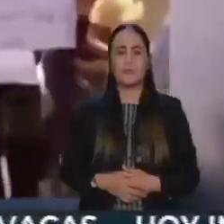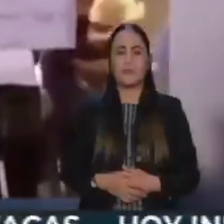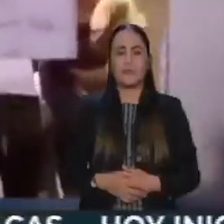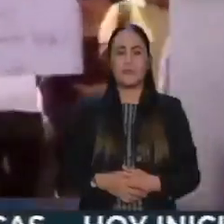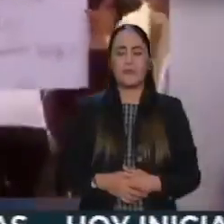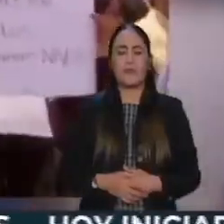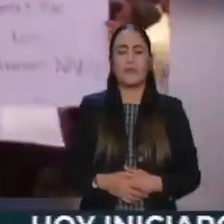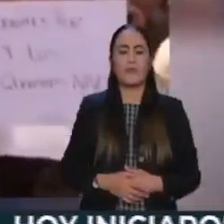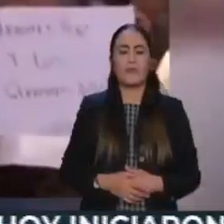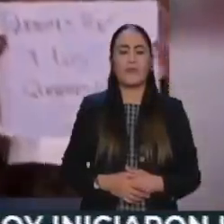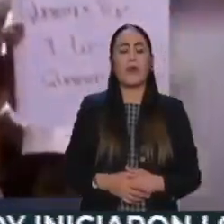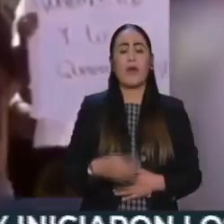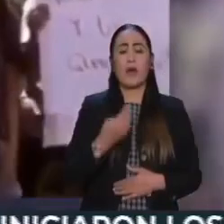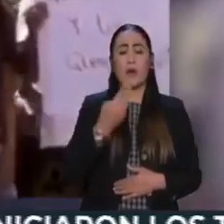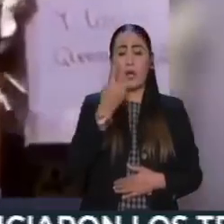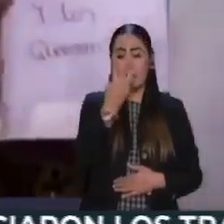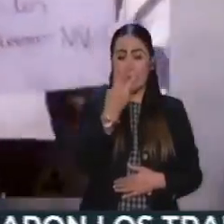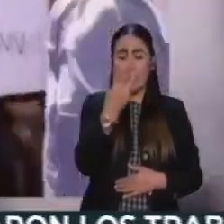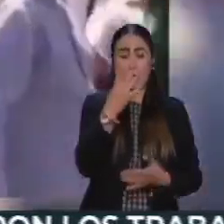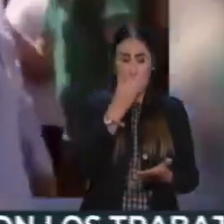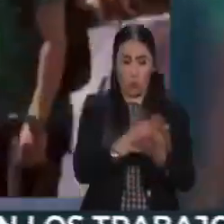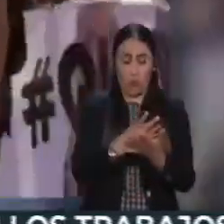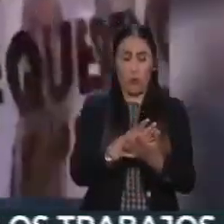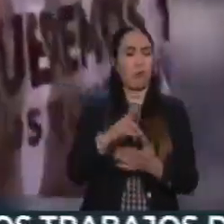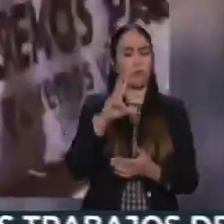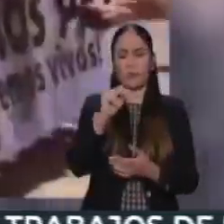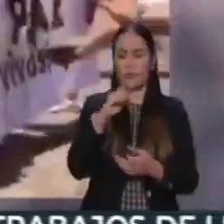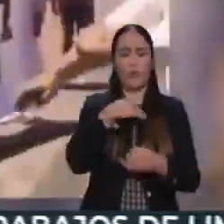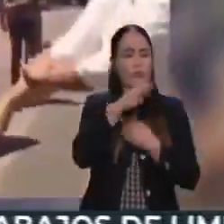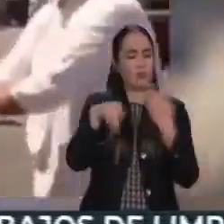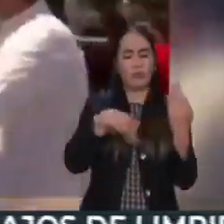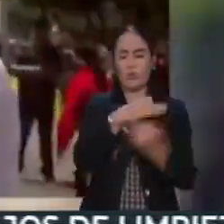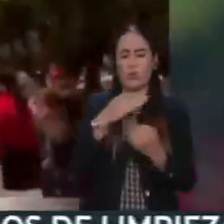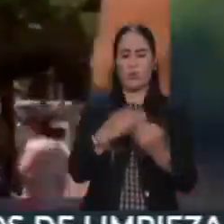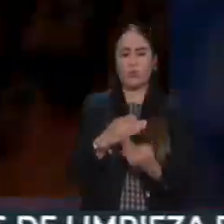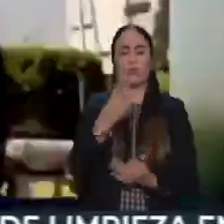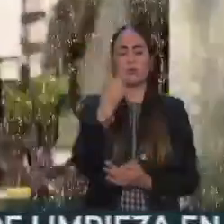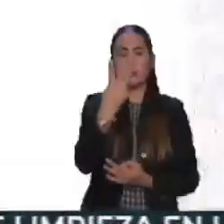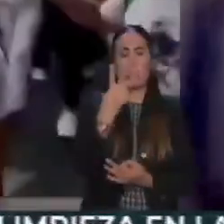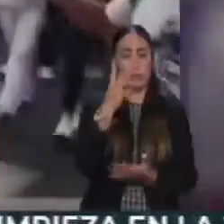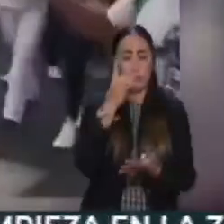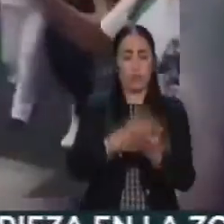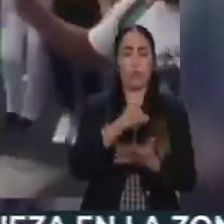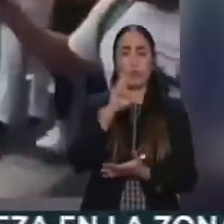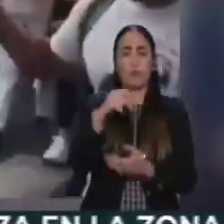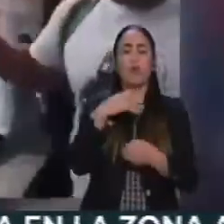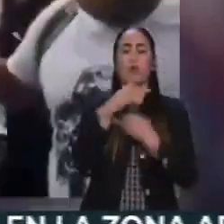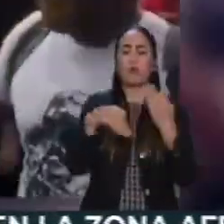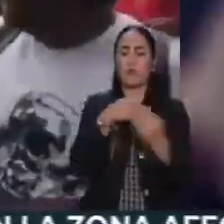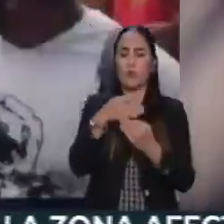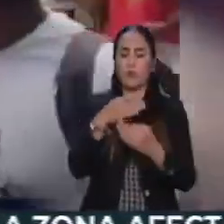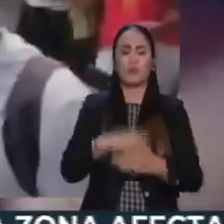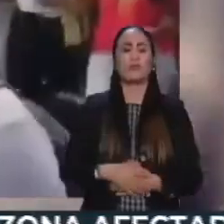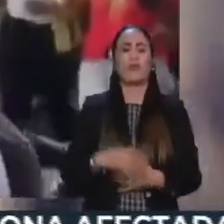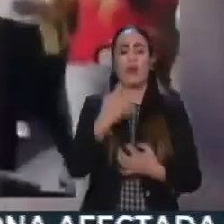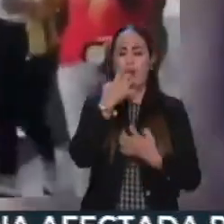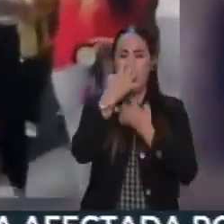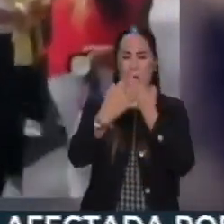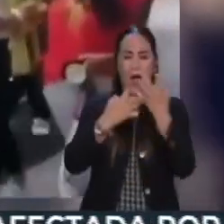No son tres, somos todos. No son tres, somos todos.